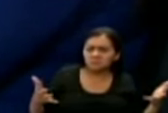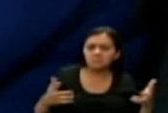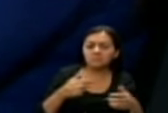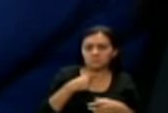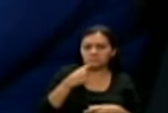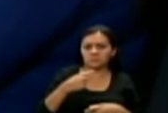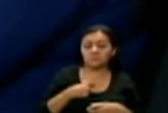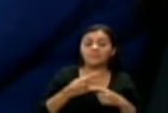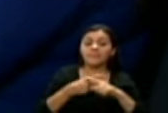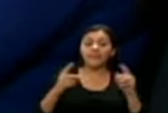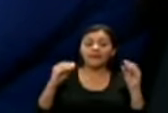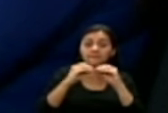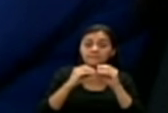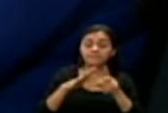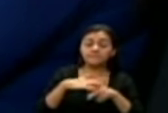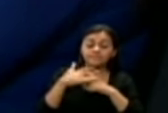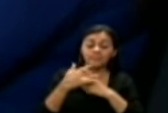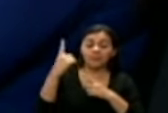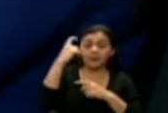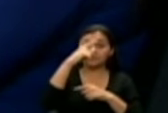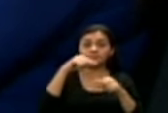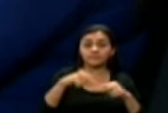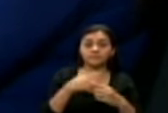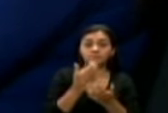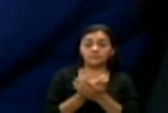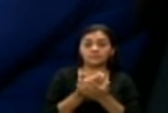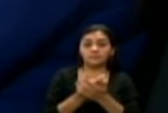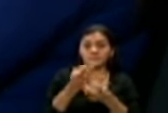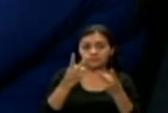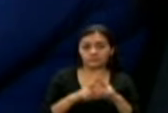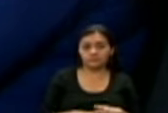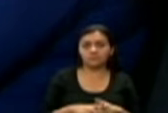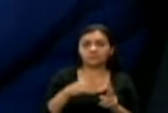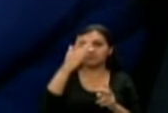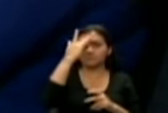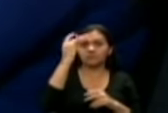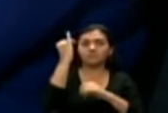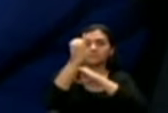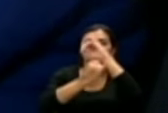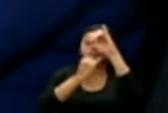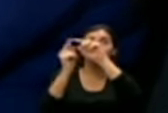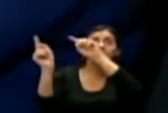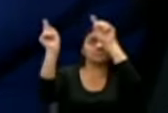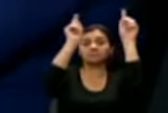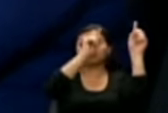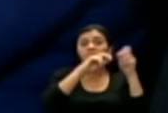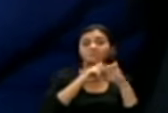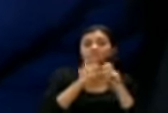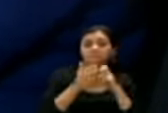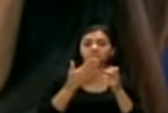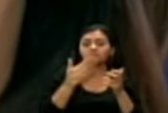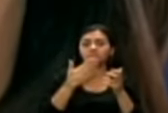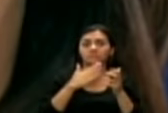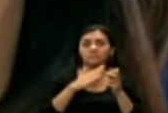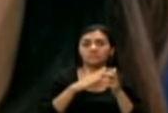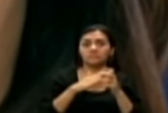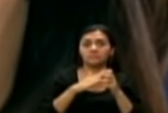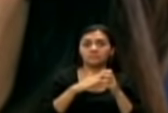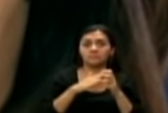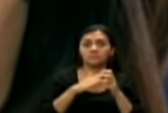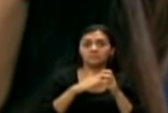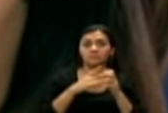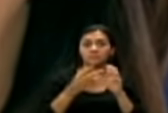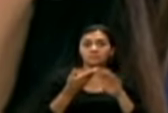Pero están atravesando también situaciones difíciles en lo económico, por el tema... por ejemplo, que todo conocido por el asunto